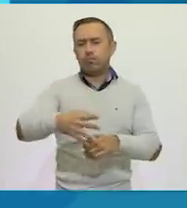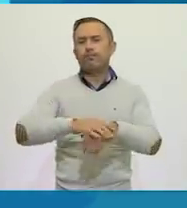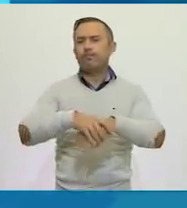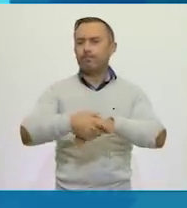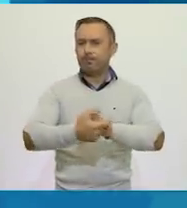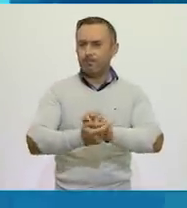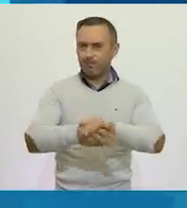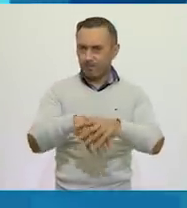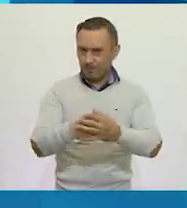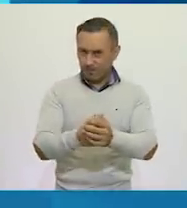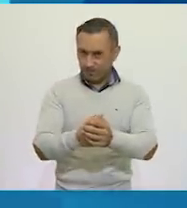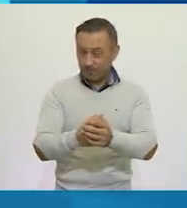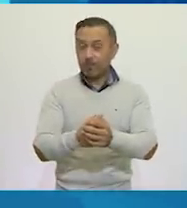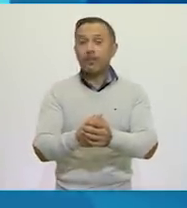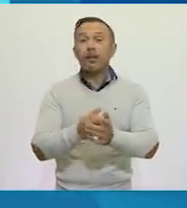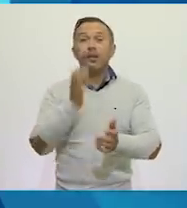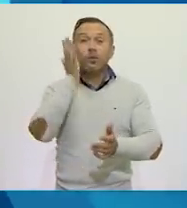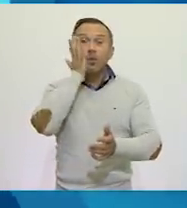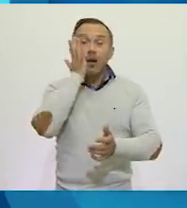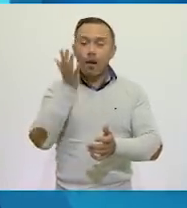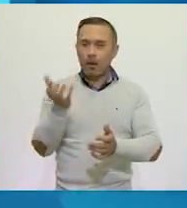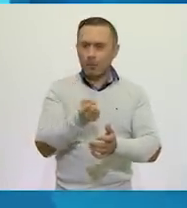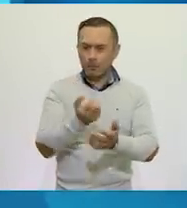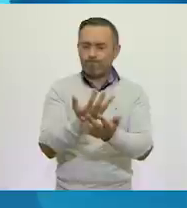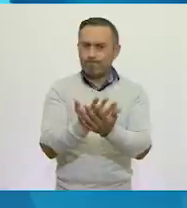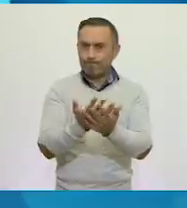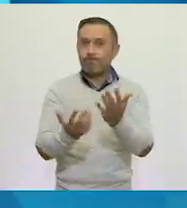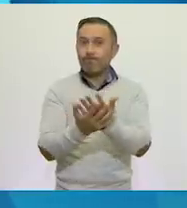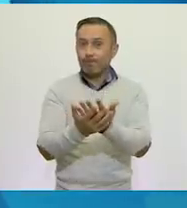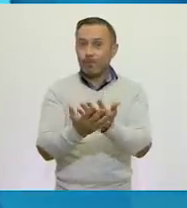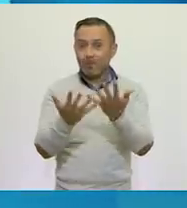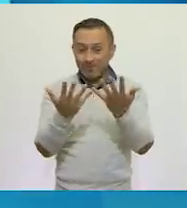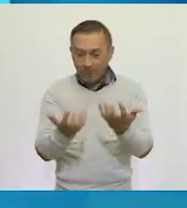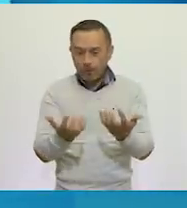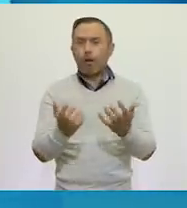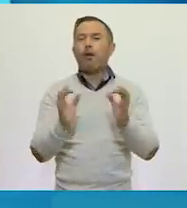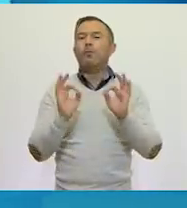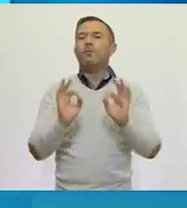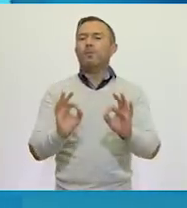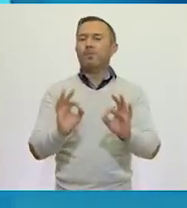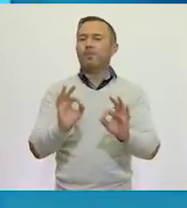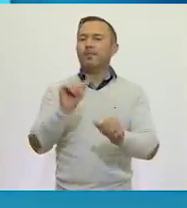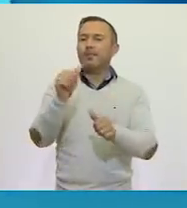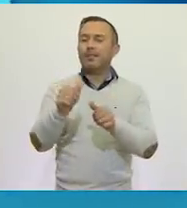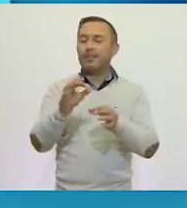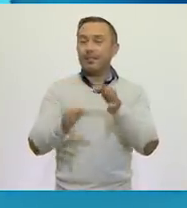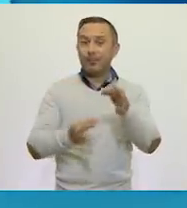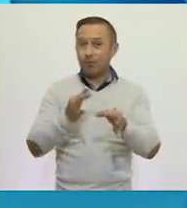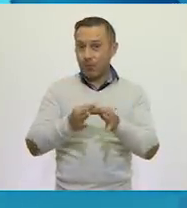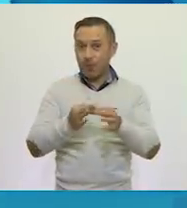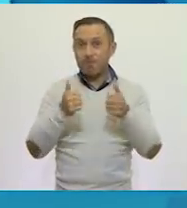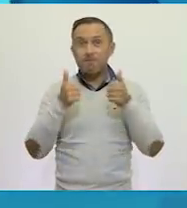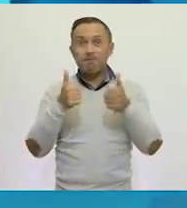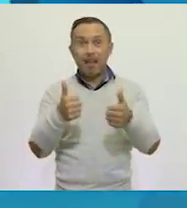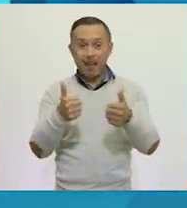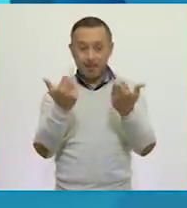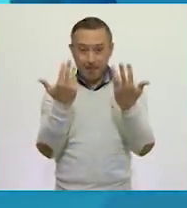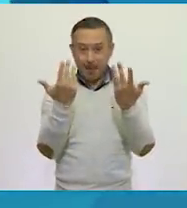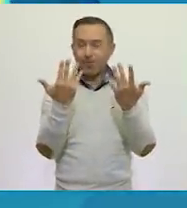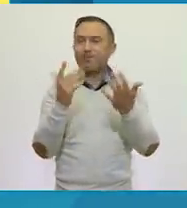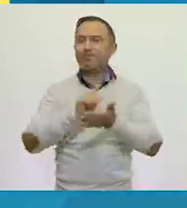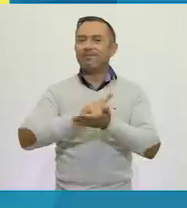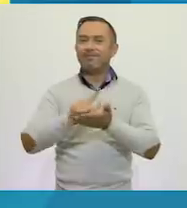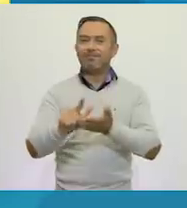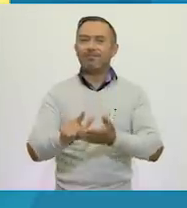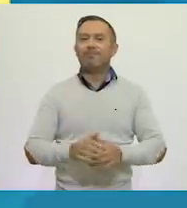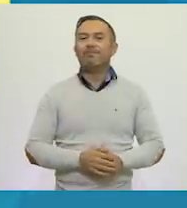agua. Sécalas con una toalla. ¡Y listo! ¡Tus manos están limpias!